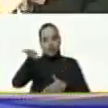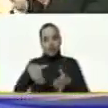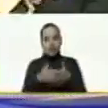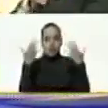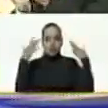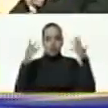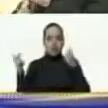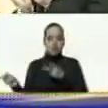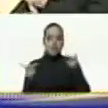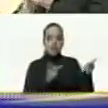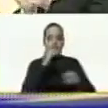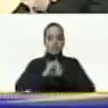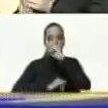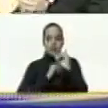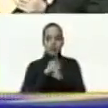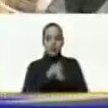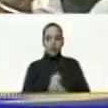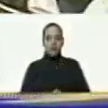invitados internacionales.